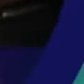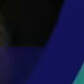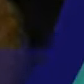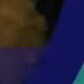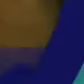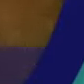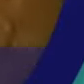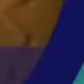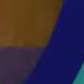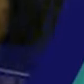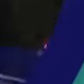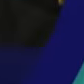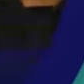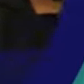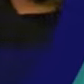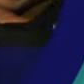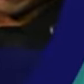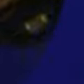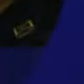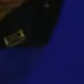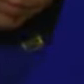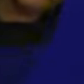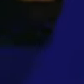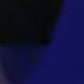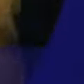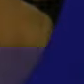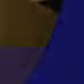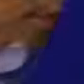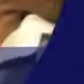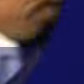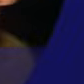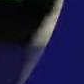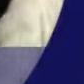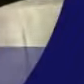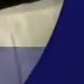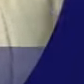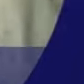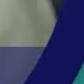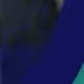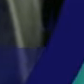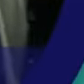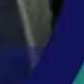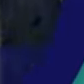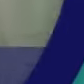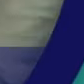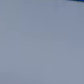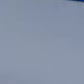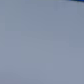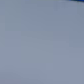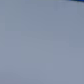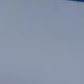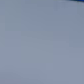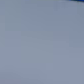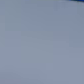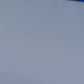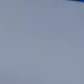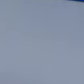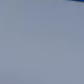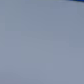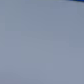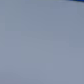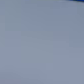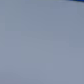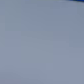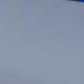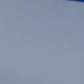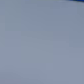aire en la avenida Arequipa. El protagonista del escándalo estaba acompañado de un mayor de la Policía Nacional del Perú.